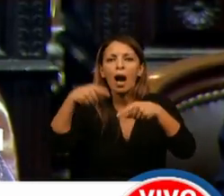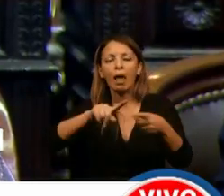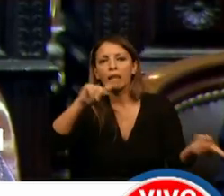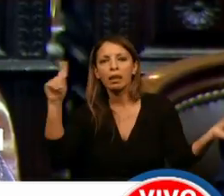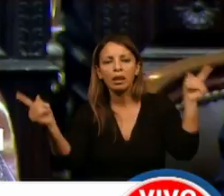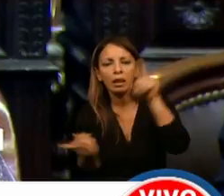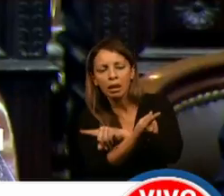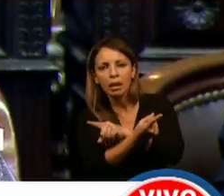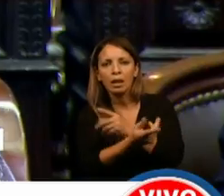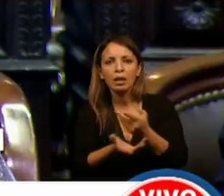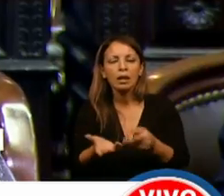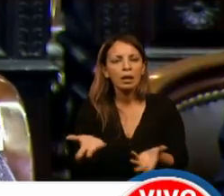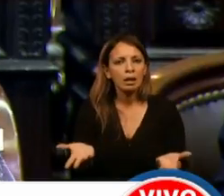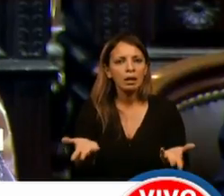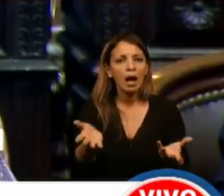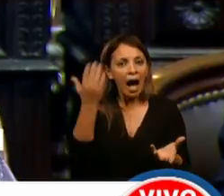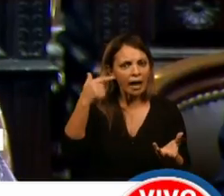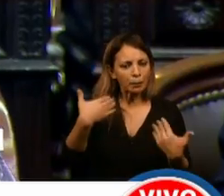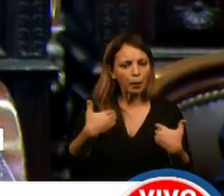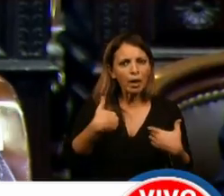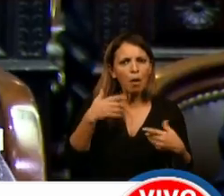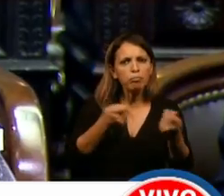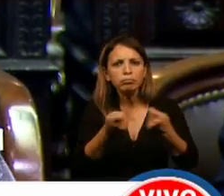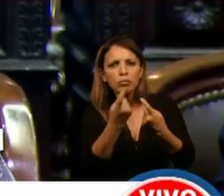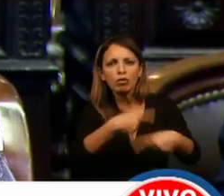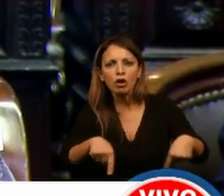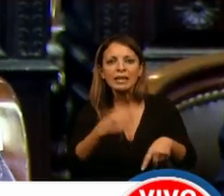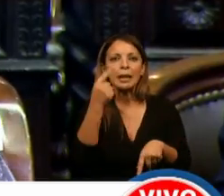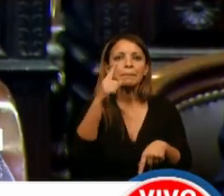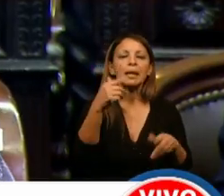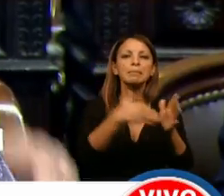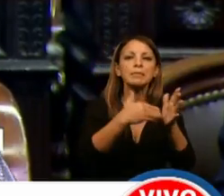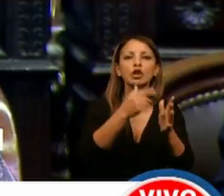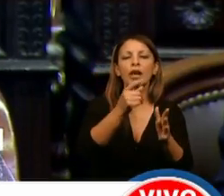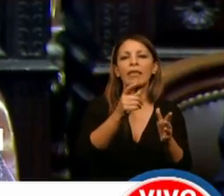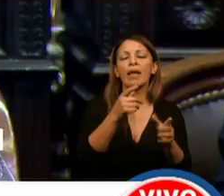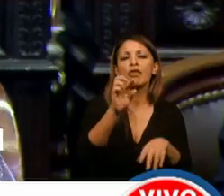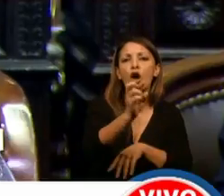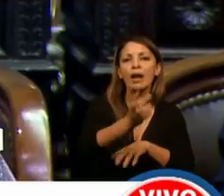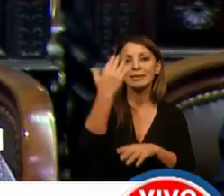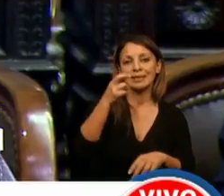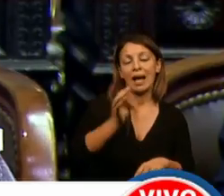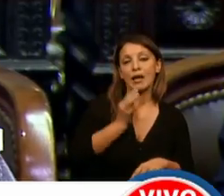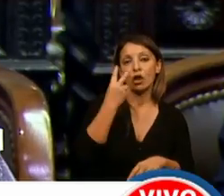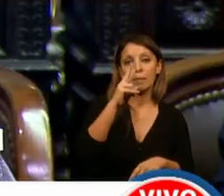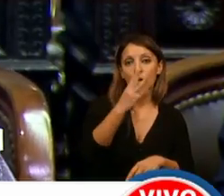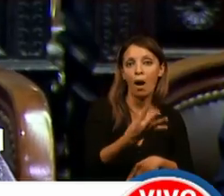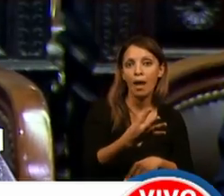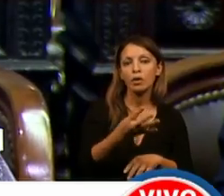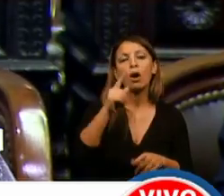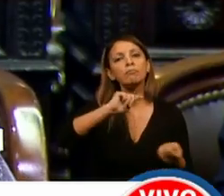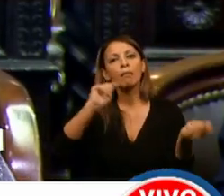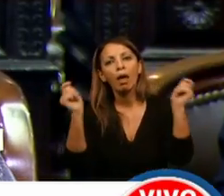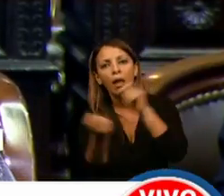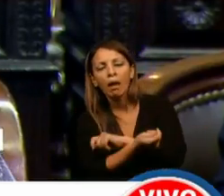situación favorable con autoabastecimiento de 6000 millones de dólares en el año 2004 a tener importaciones en la balanza